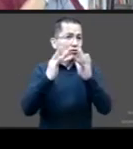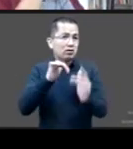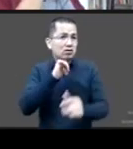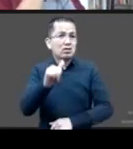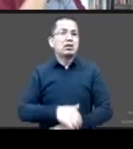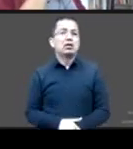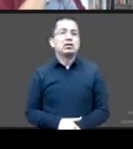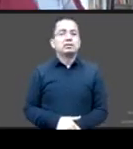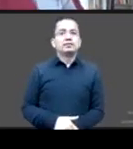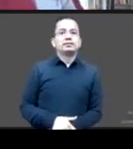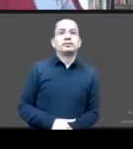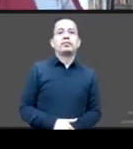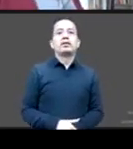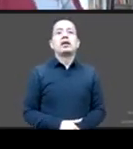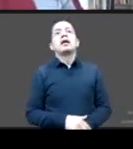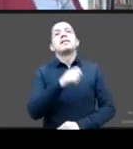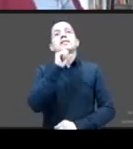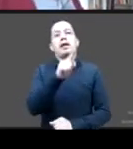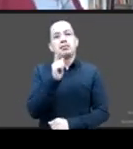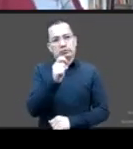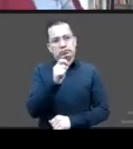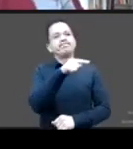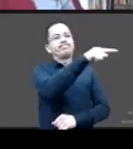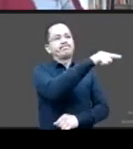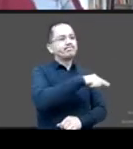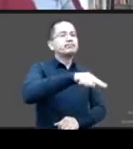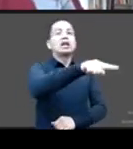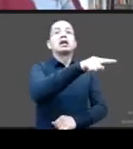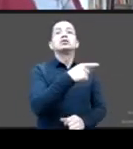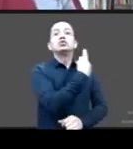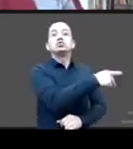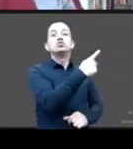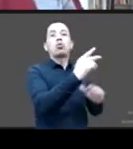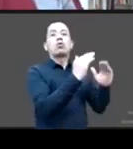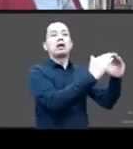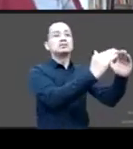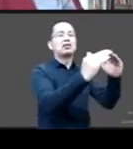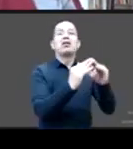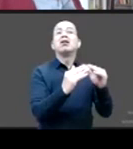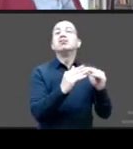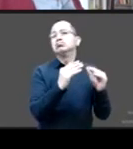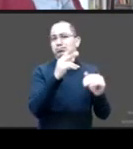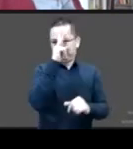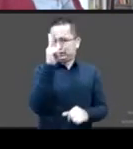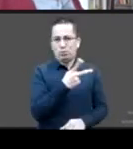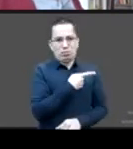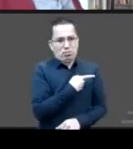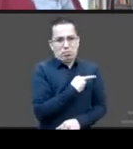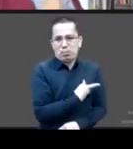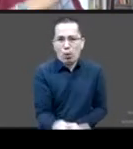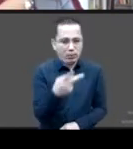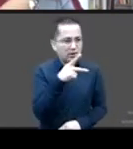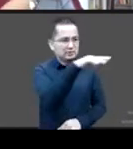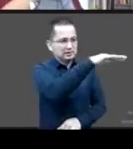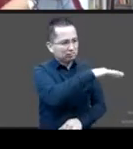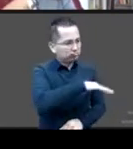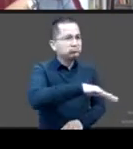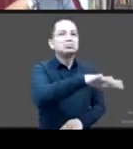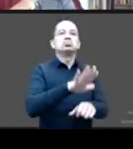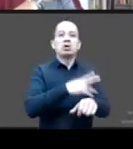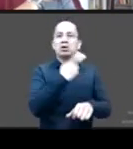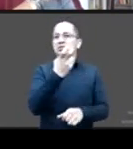hogares de mayor pobreza es donde crece más la tasa de abandono aquí ustedes pueden ver